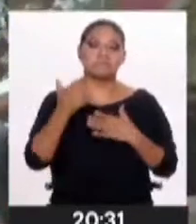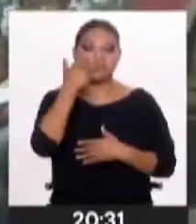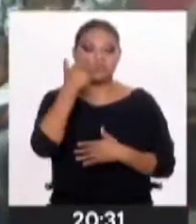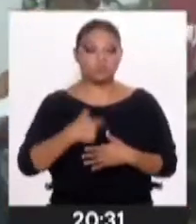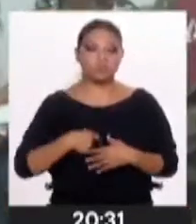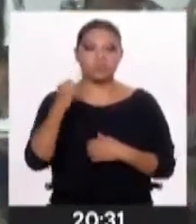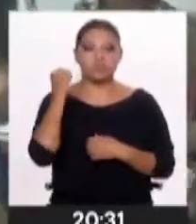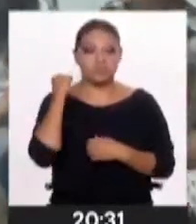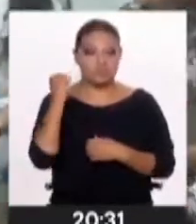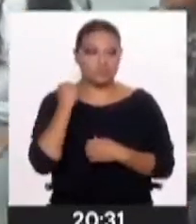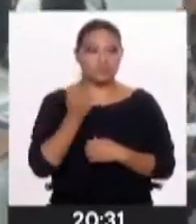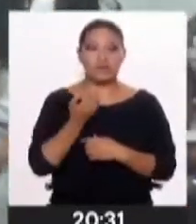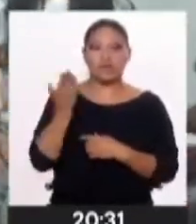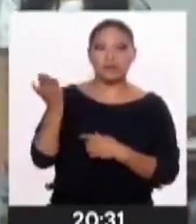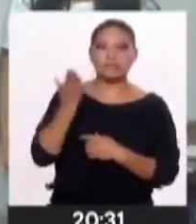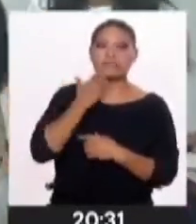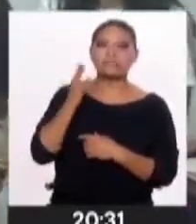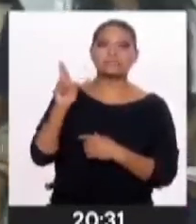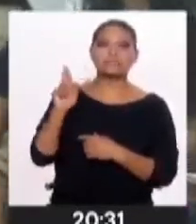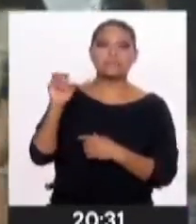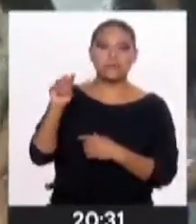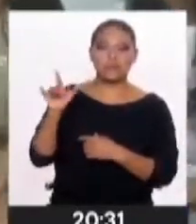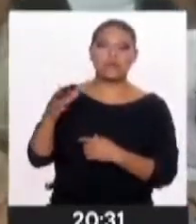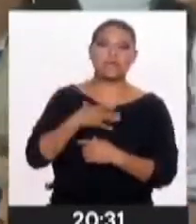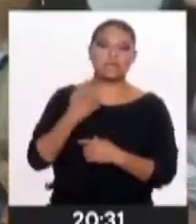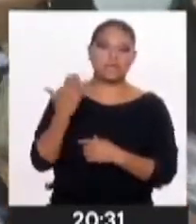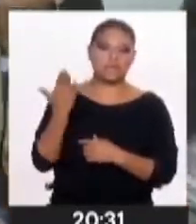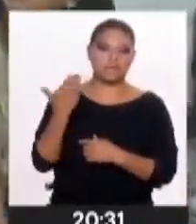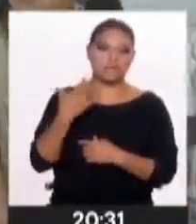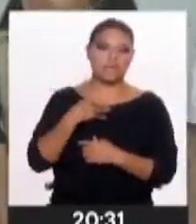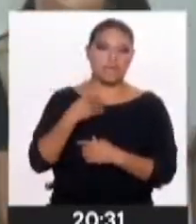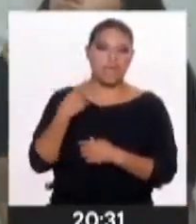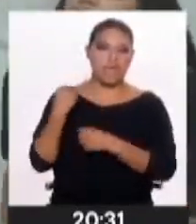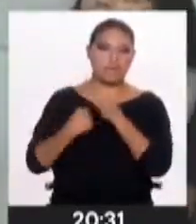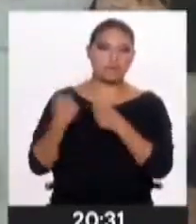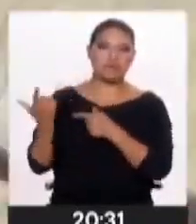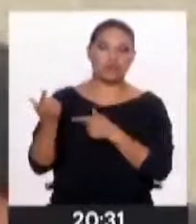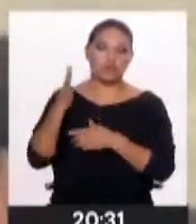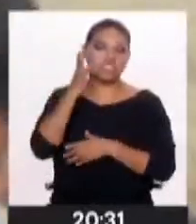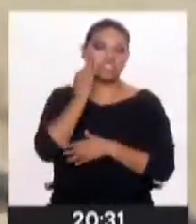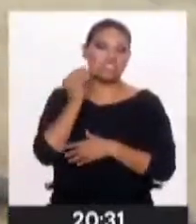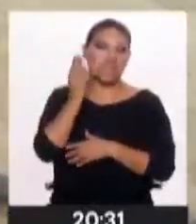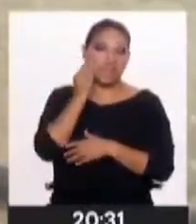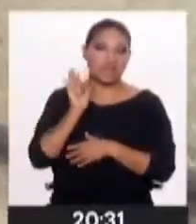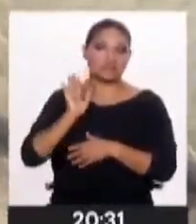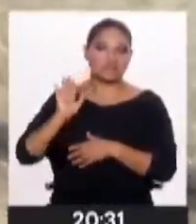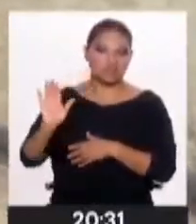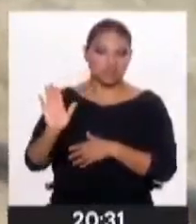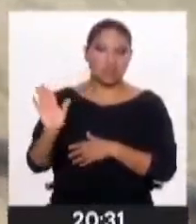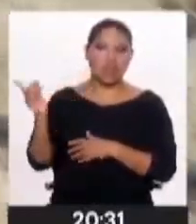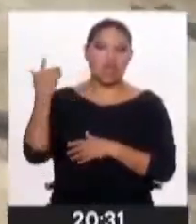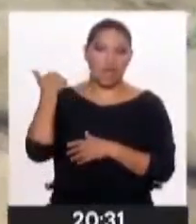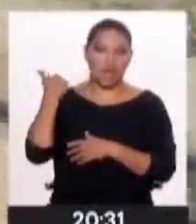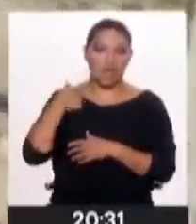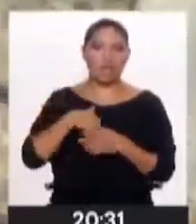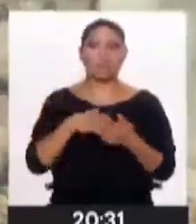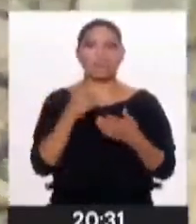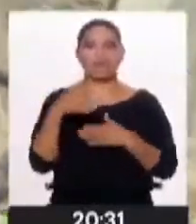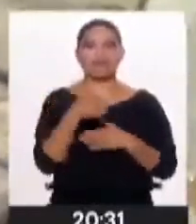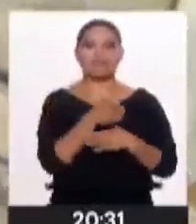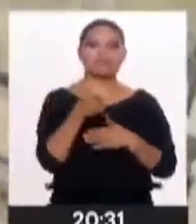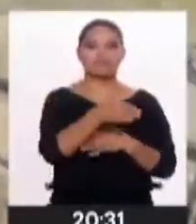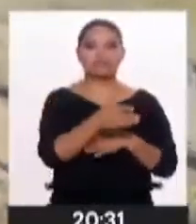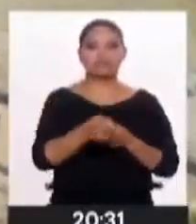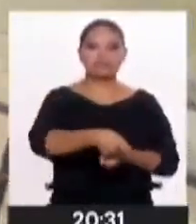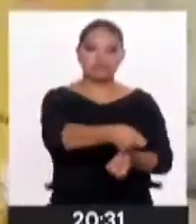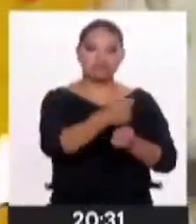adolescentes. Él es Raymond, tiene 15 años y es delegado de la ciudad de Chiclayo. Antes se dedicaba a la pesca